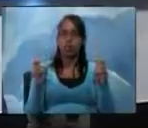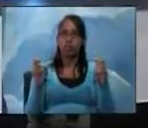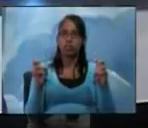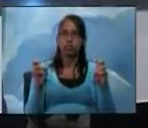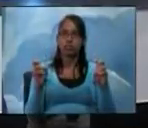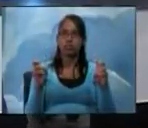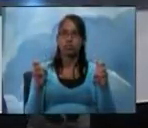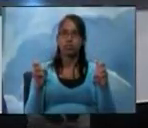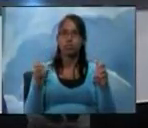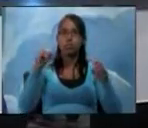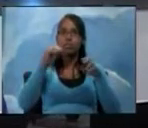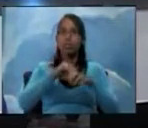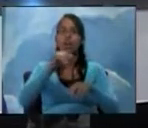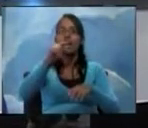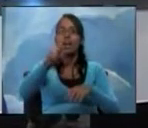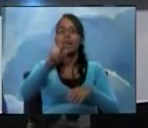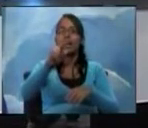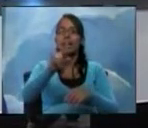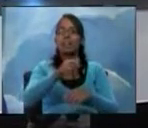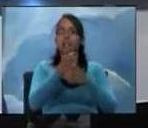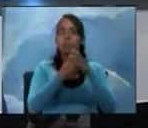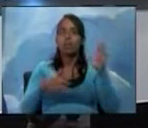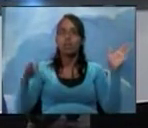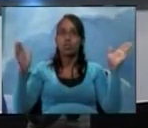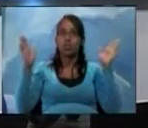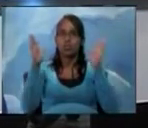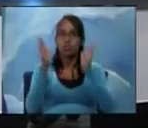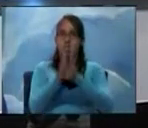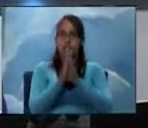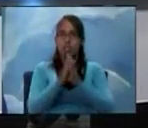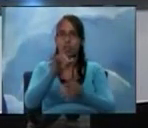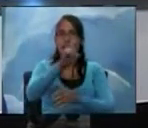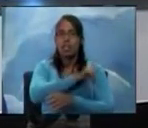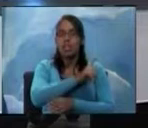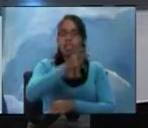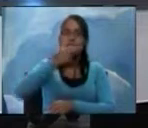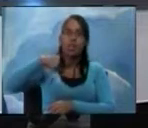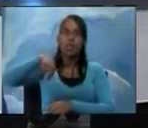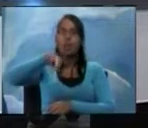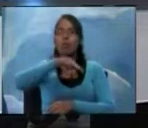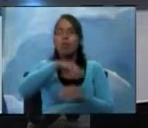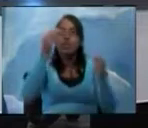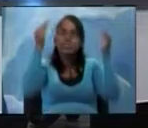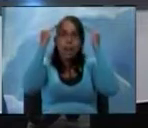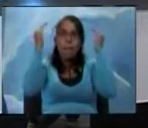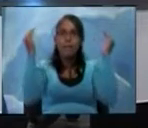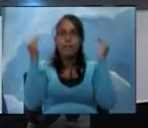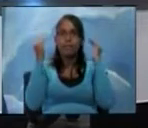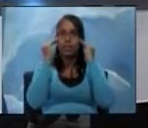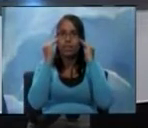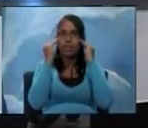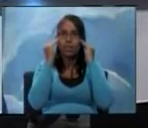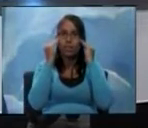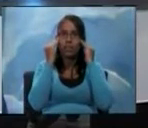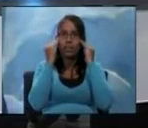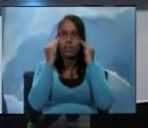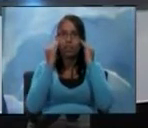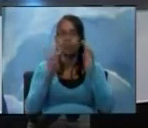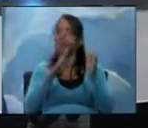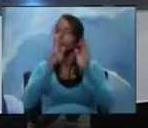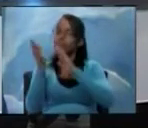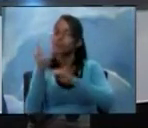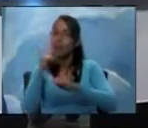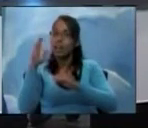Renovaos. En el espíritu. En el espíritu. De vuestra mente. De vuestra mente. Dígale al que está al